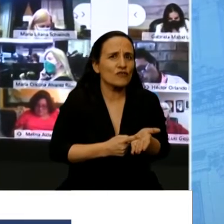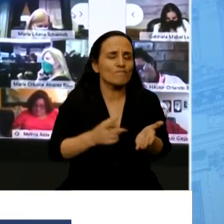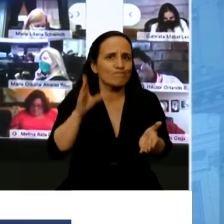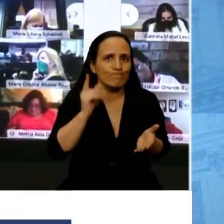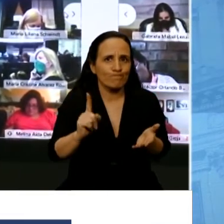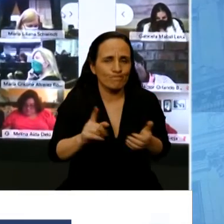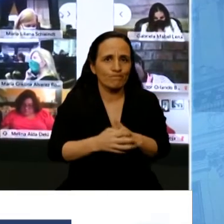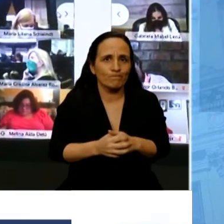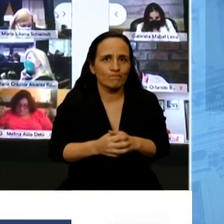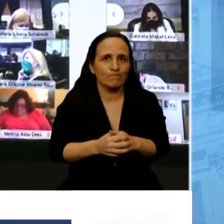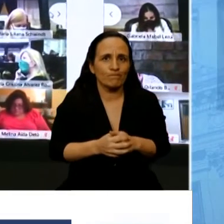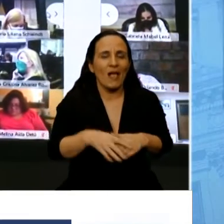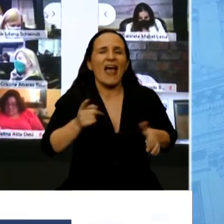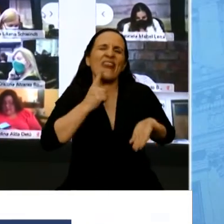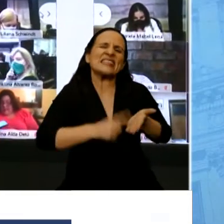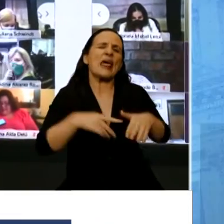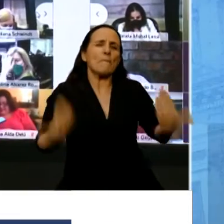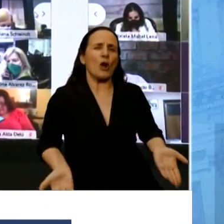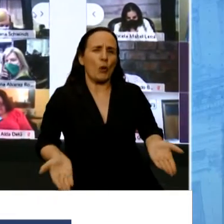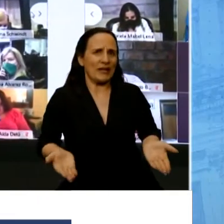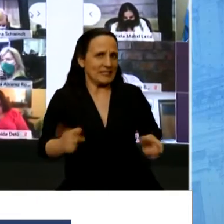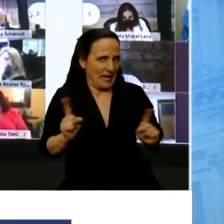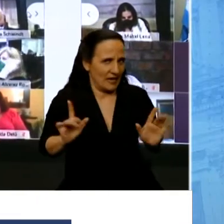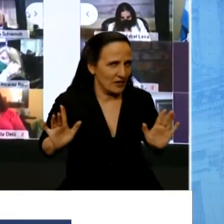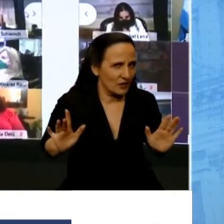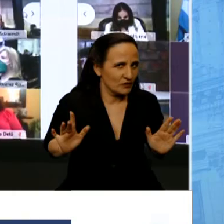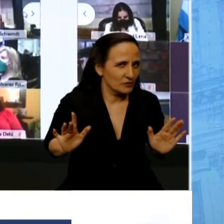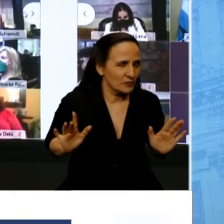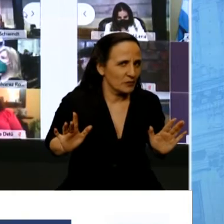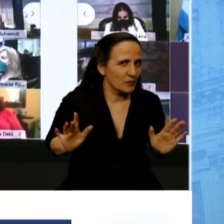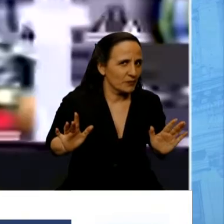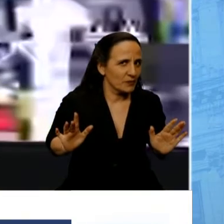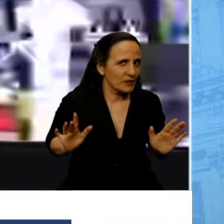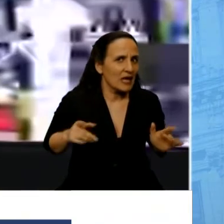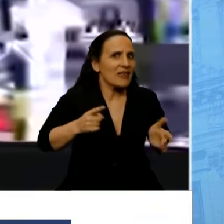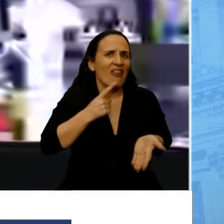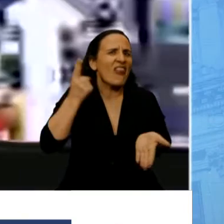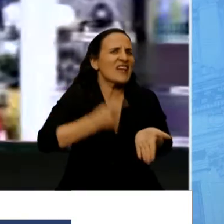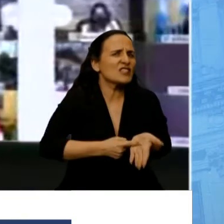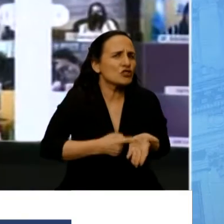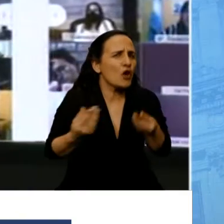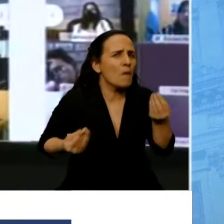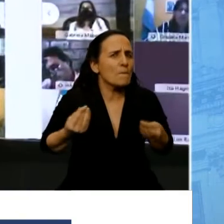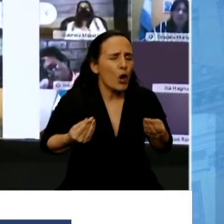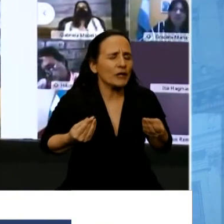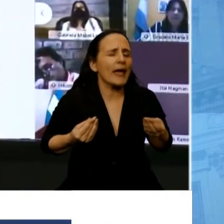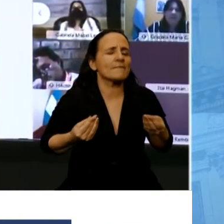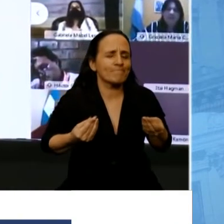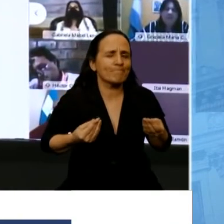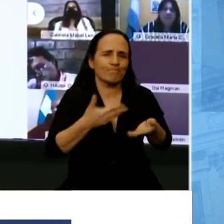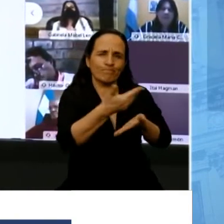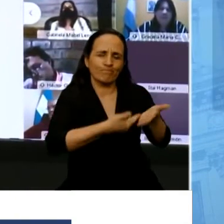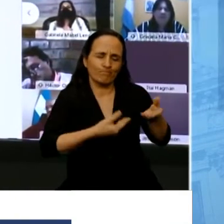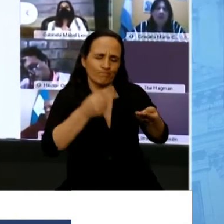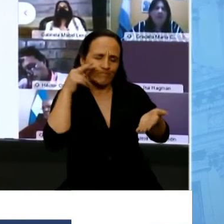es una atención oportunista, tampoco pragmática, es una atención que requiere una lectura explícita de